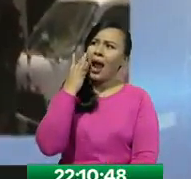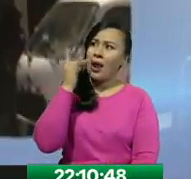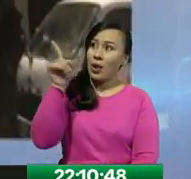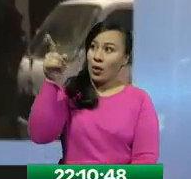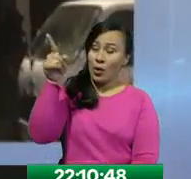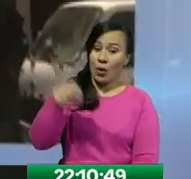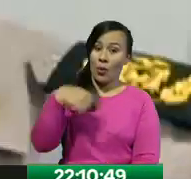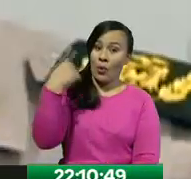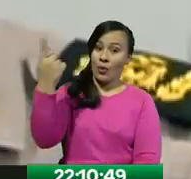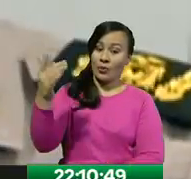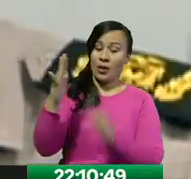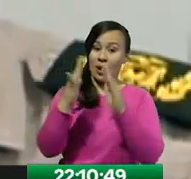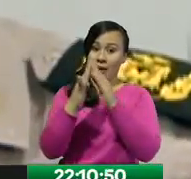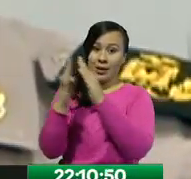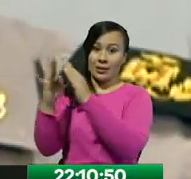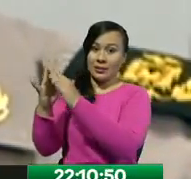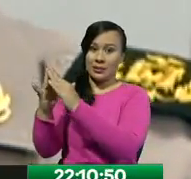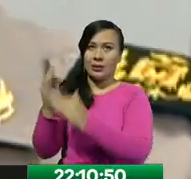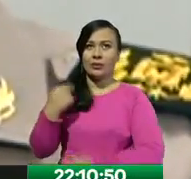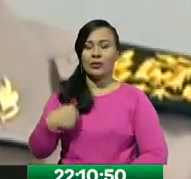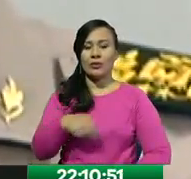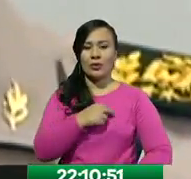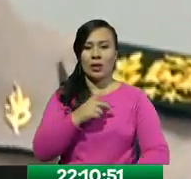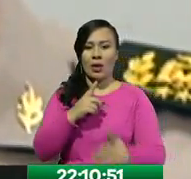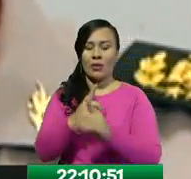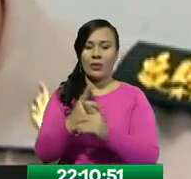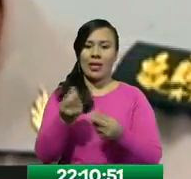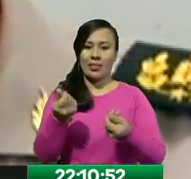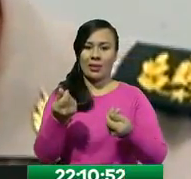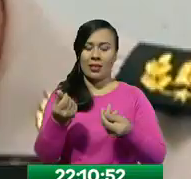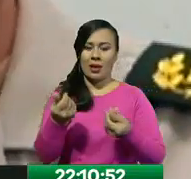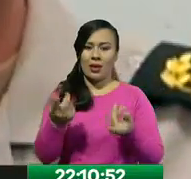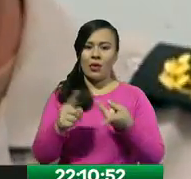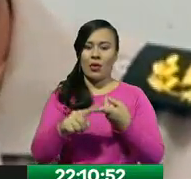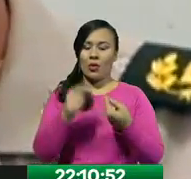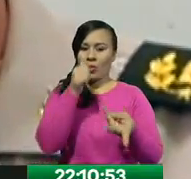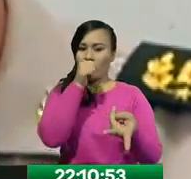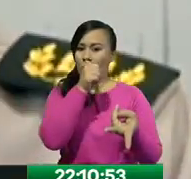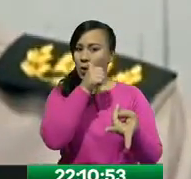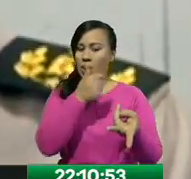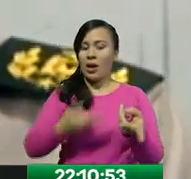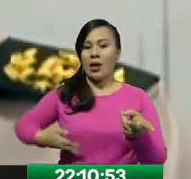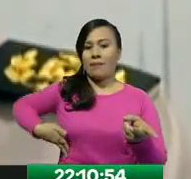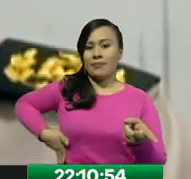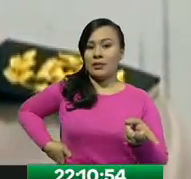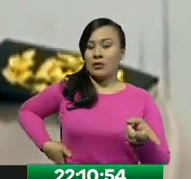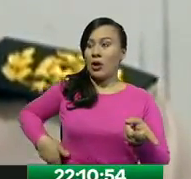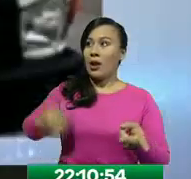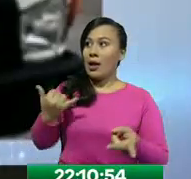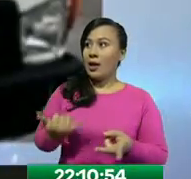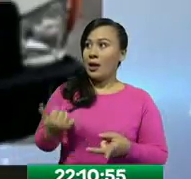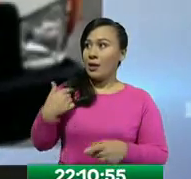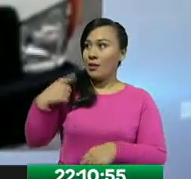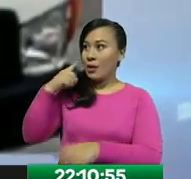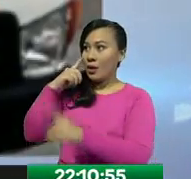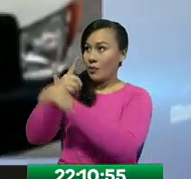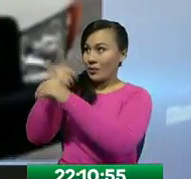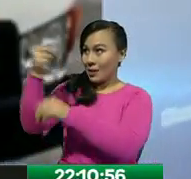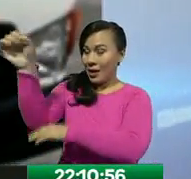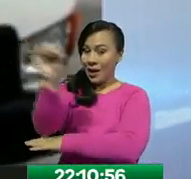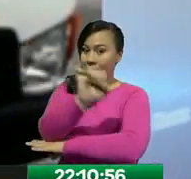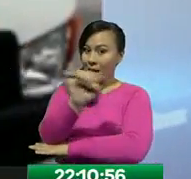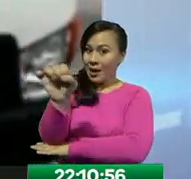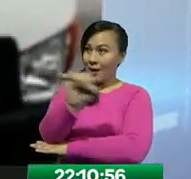otros domicilios hemos encontrado dinero y drogas o armas. Se encontró también un